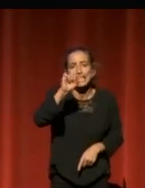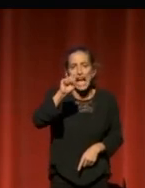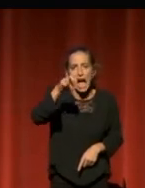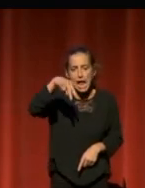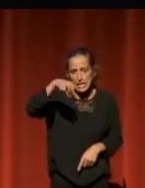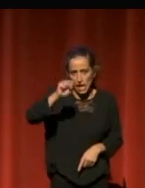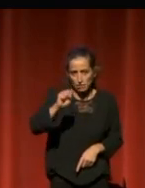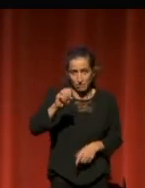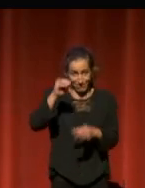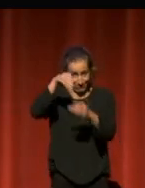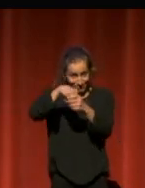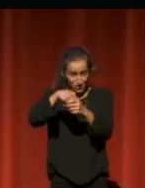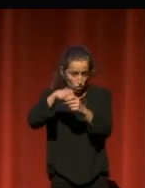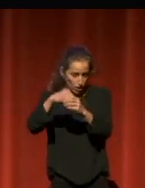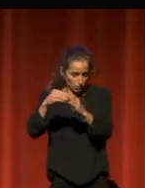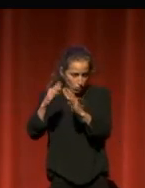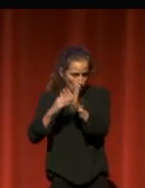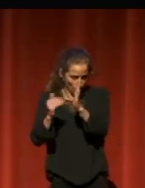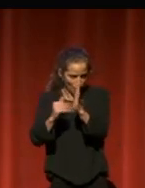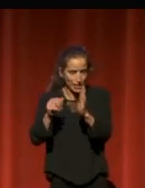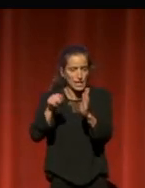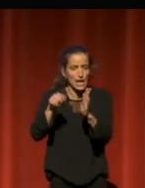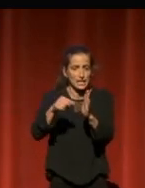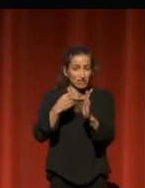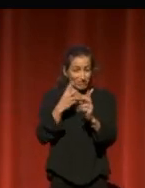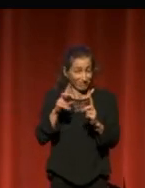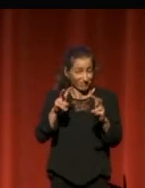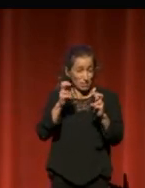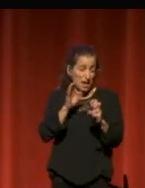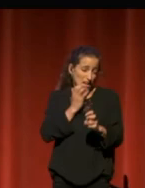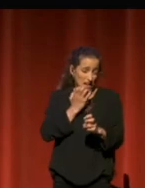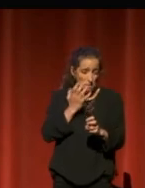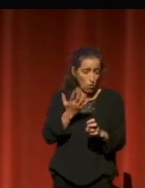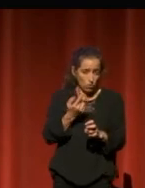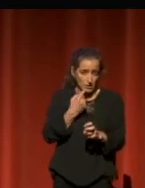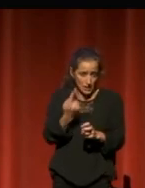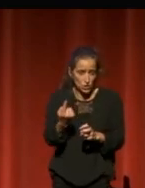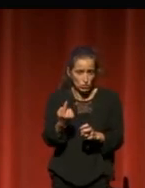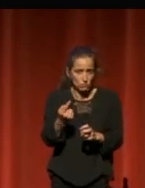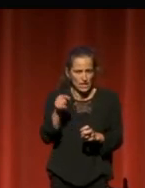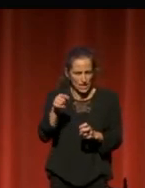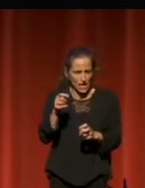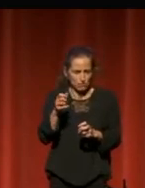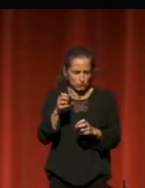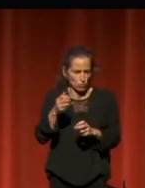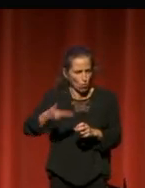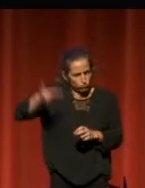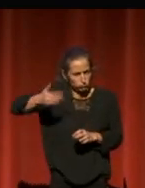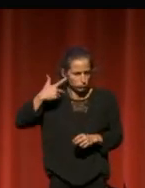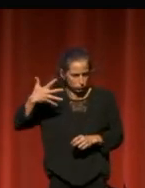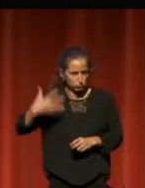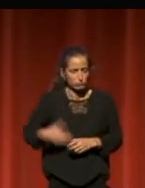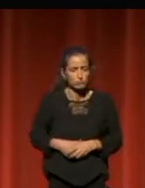el que ha salido, sí, y otros, hay más, muchos. Hay más. Pero este es el que ha tenido más trascendencia.